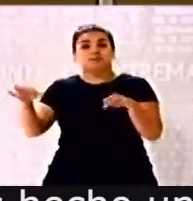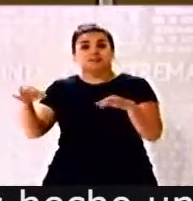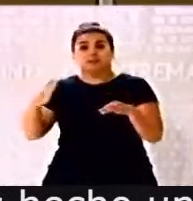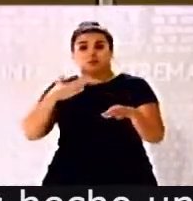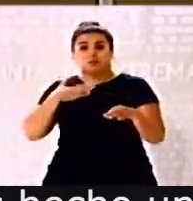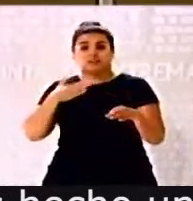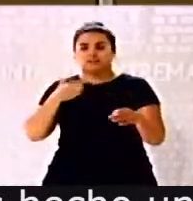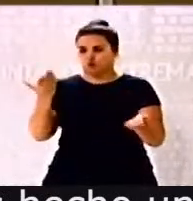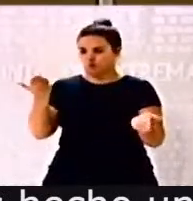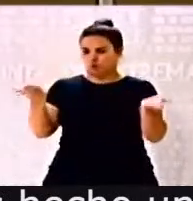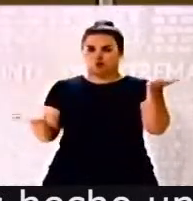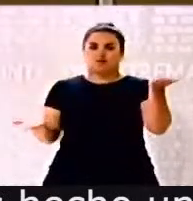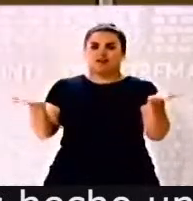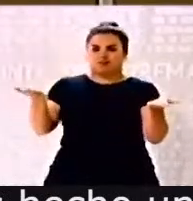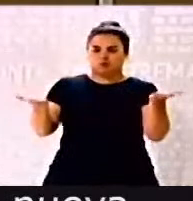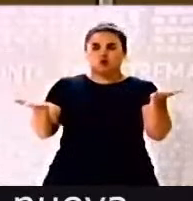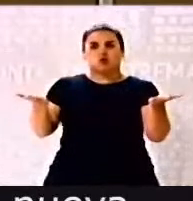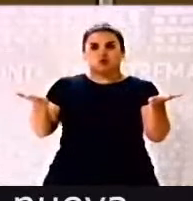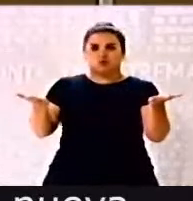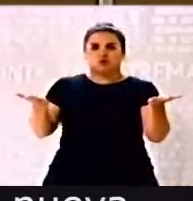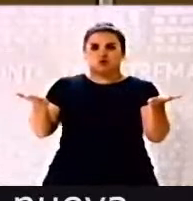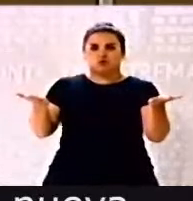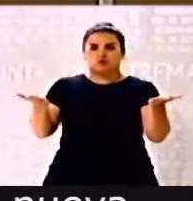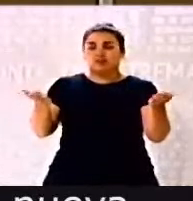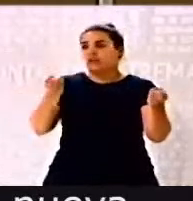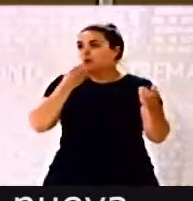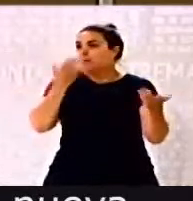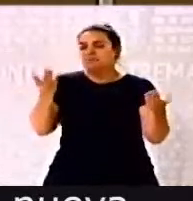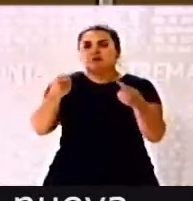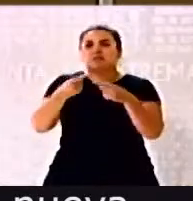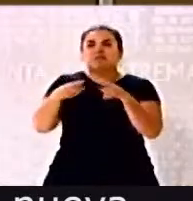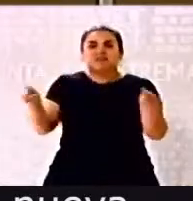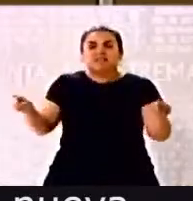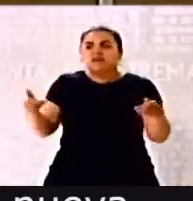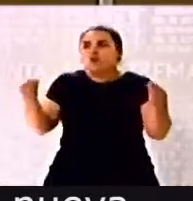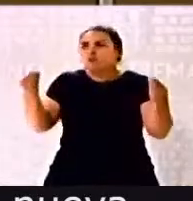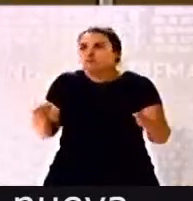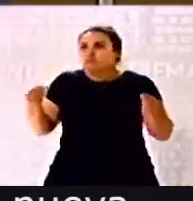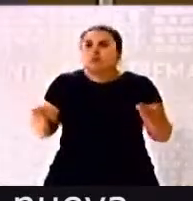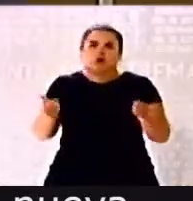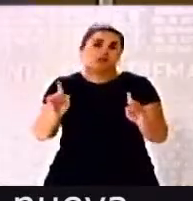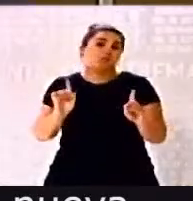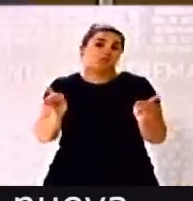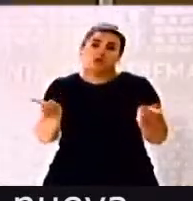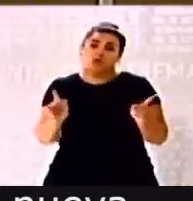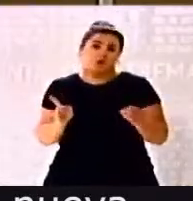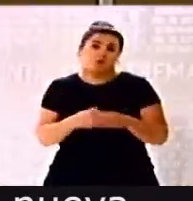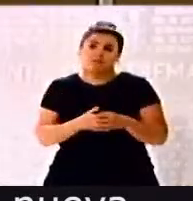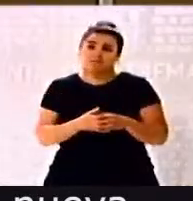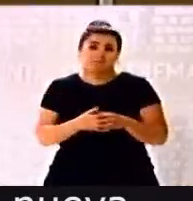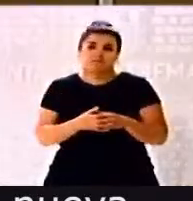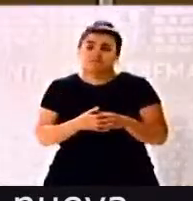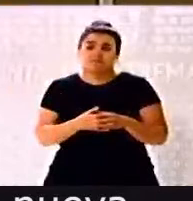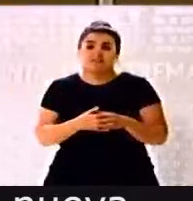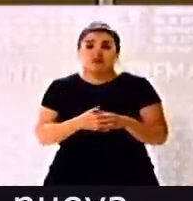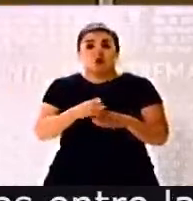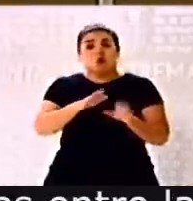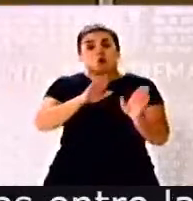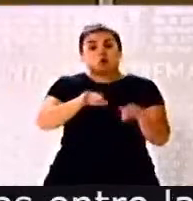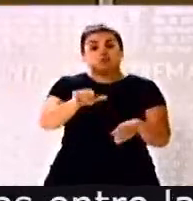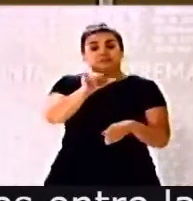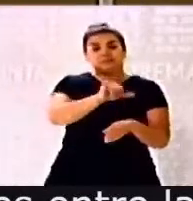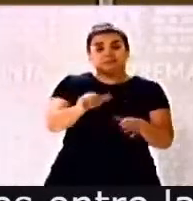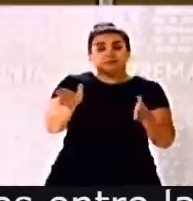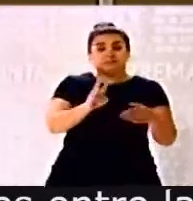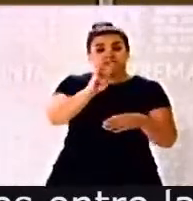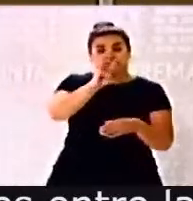nuestra y no hay diferencias sustanciales entre la última semana de nuestra